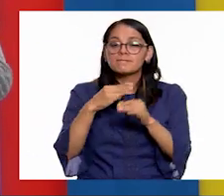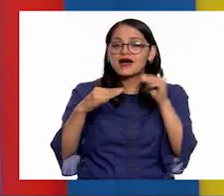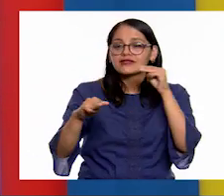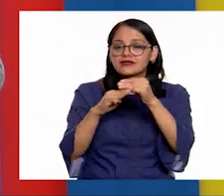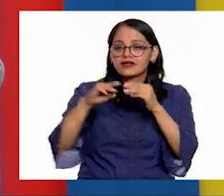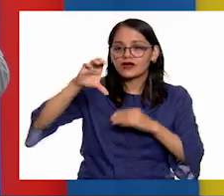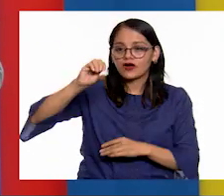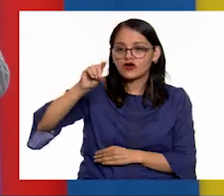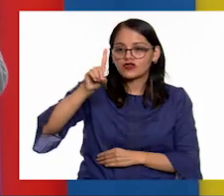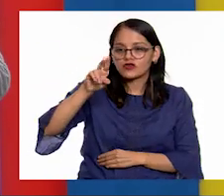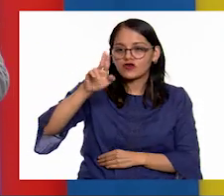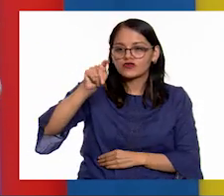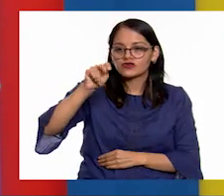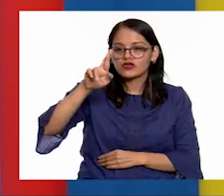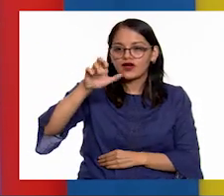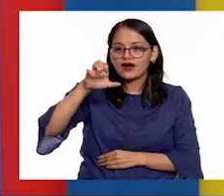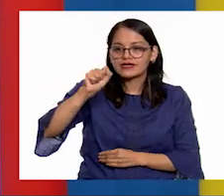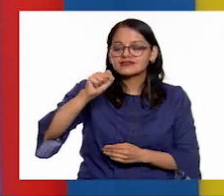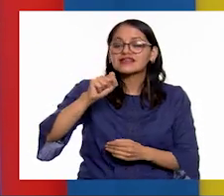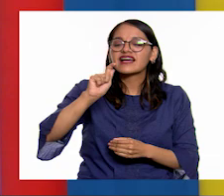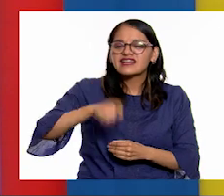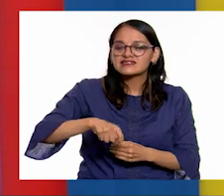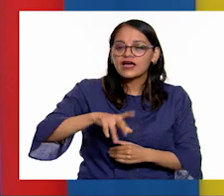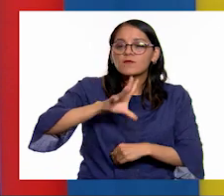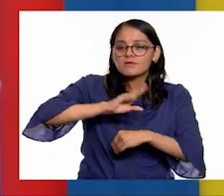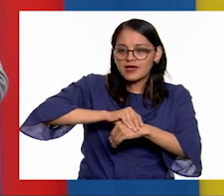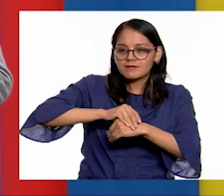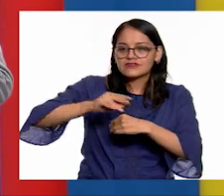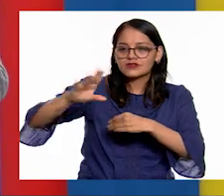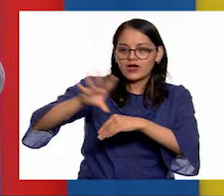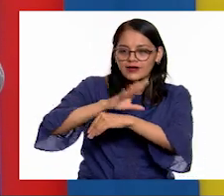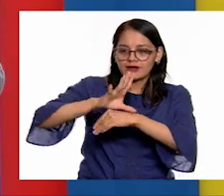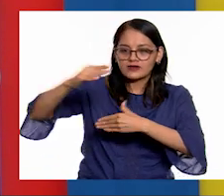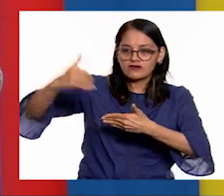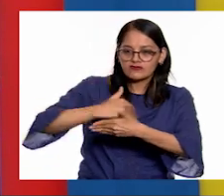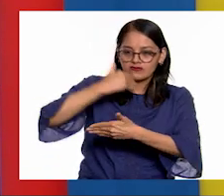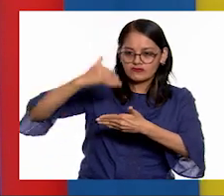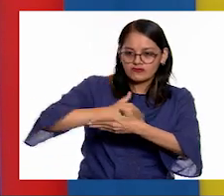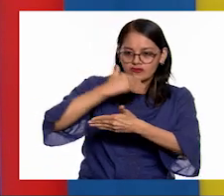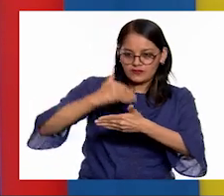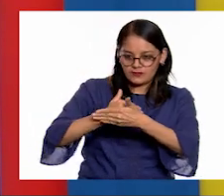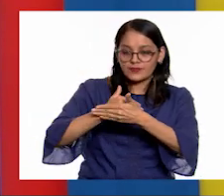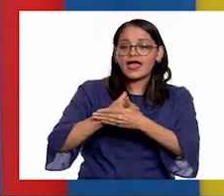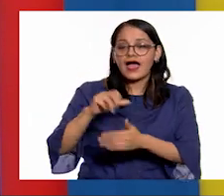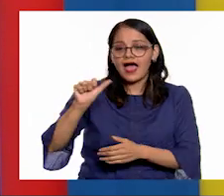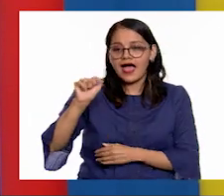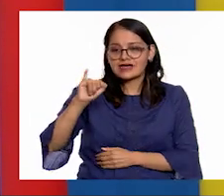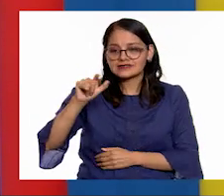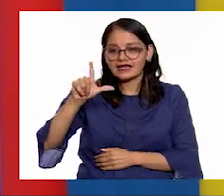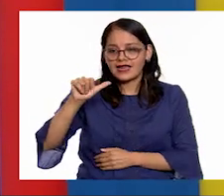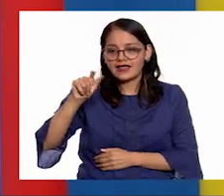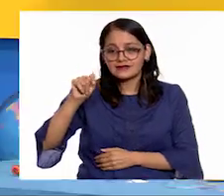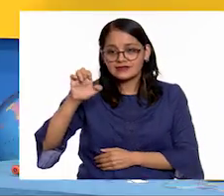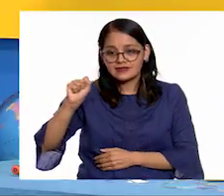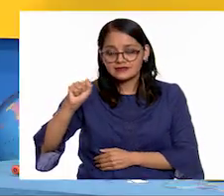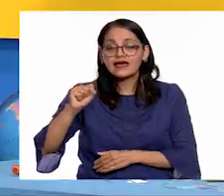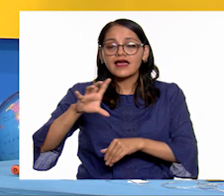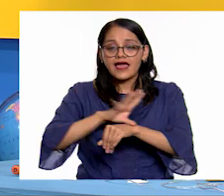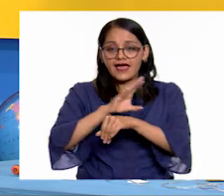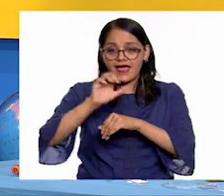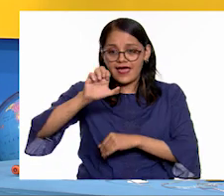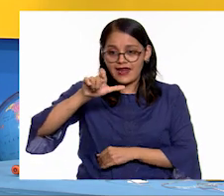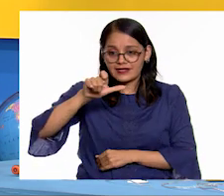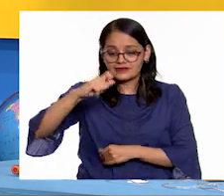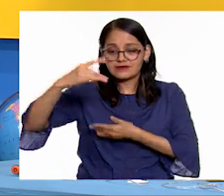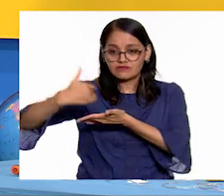que permiten el paso de la corriente eléctrica y los aislantes impiden el paso de la electricidad, ¿cierto, maestra? Exactamente,